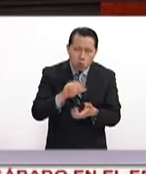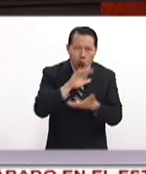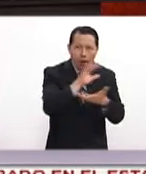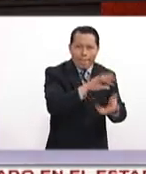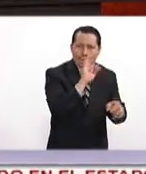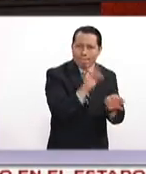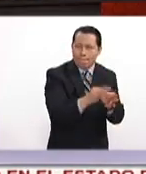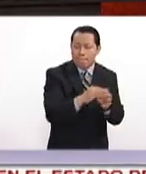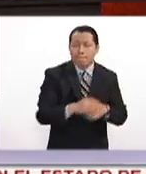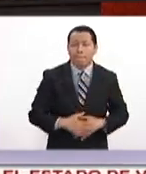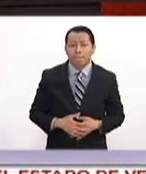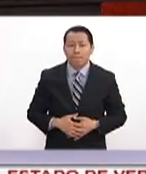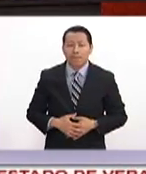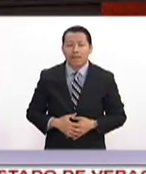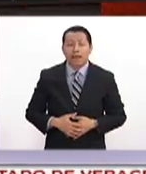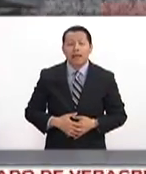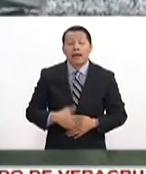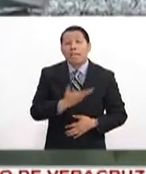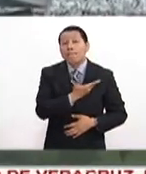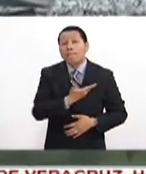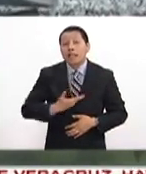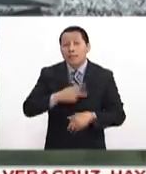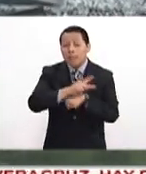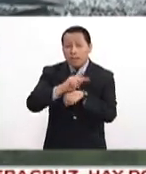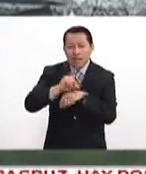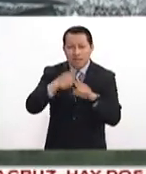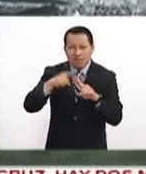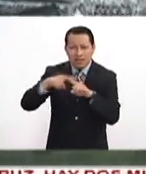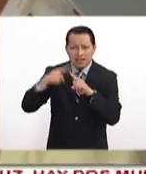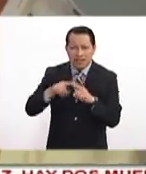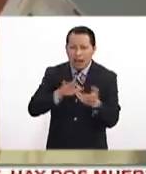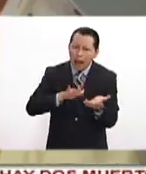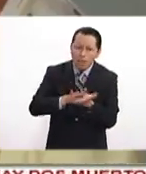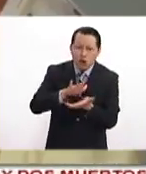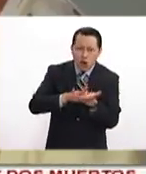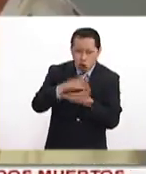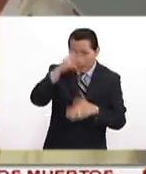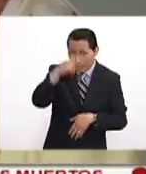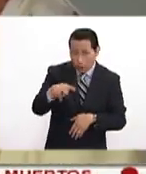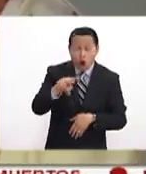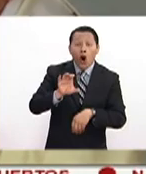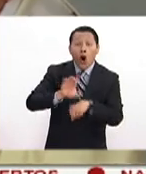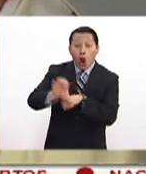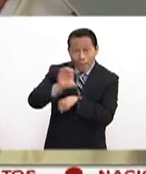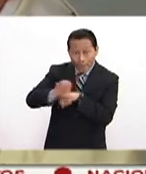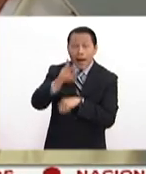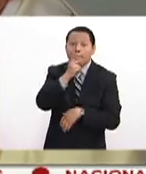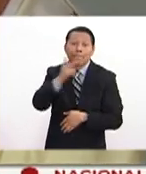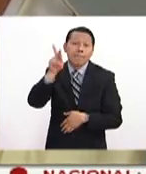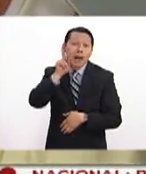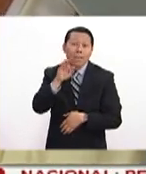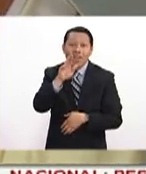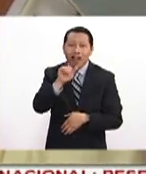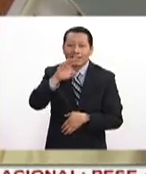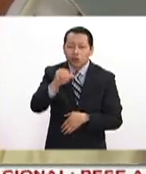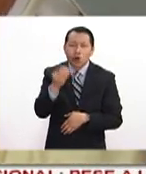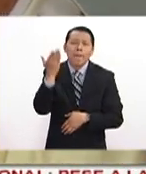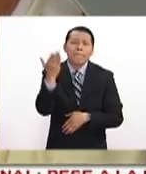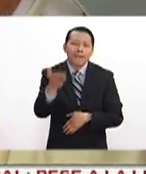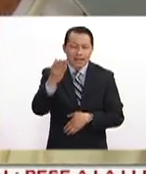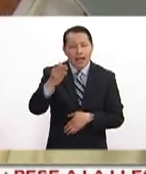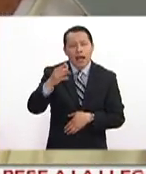Presidentes y representantes de varias naciones mostraron su apoyo a México por el sismo. Desde Colombia, el Papa Francisco pidió orar por México y las